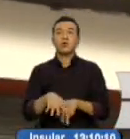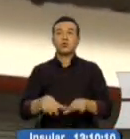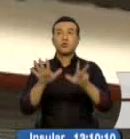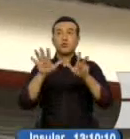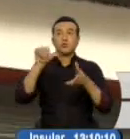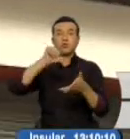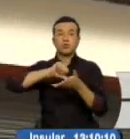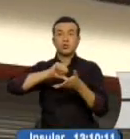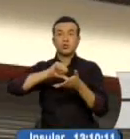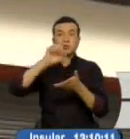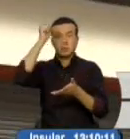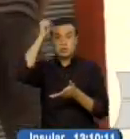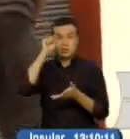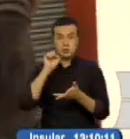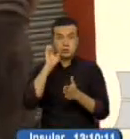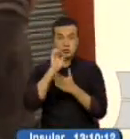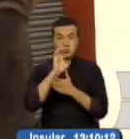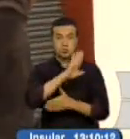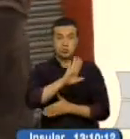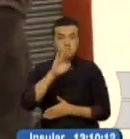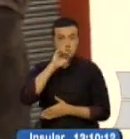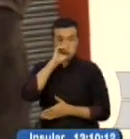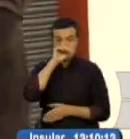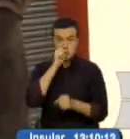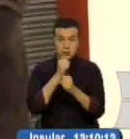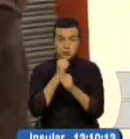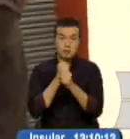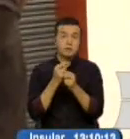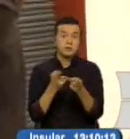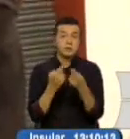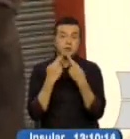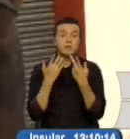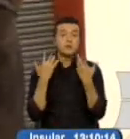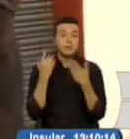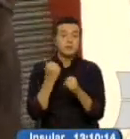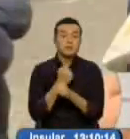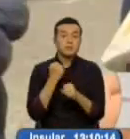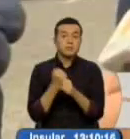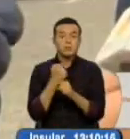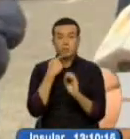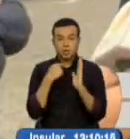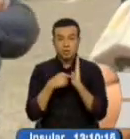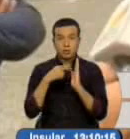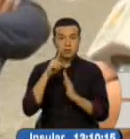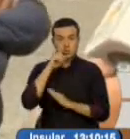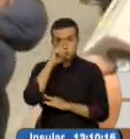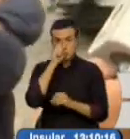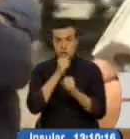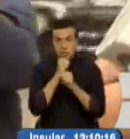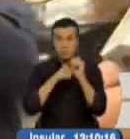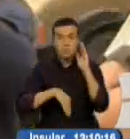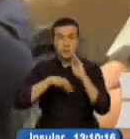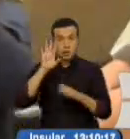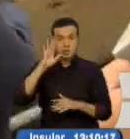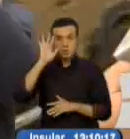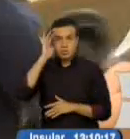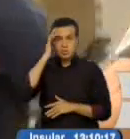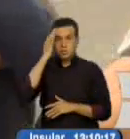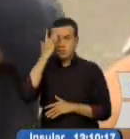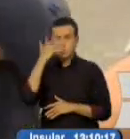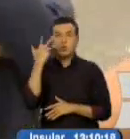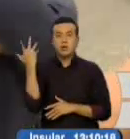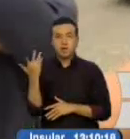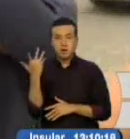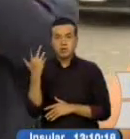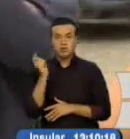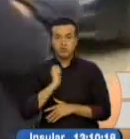ciudades de la Sierra Ecuatoriana. Sus empleados ahora esperan respuestas en torno a lo laboral. Como empleados estamos preocupados porque nos tocaba cobrar